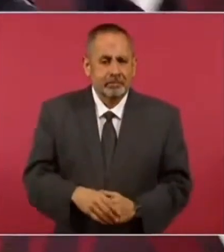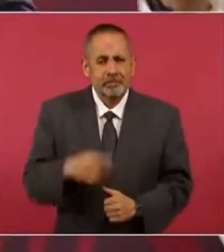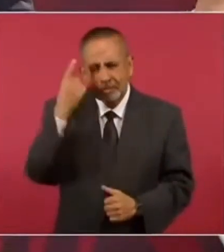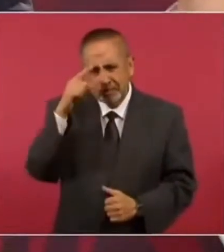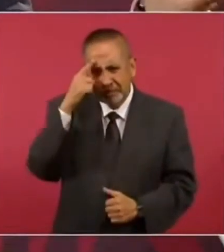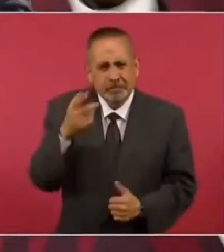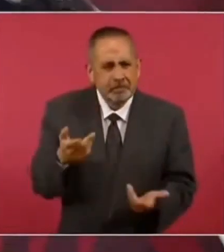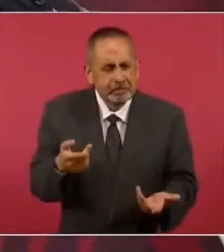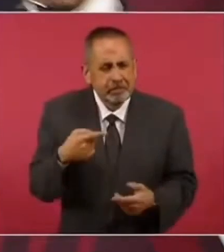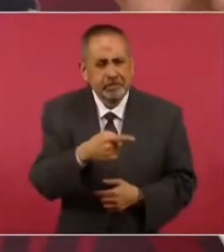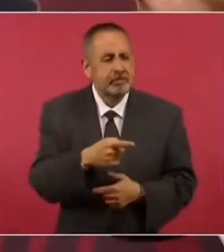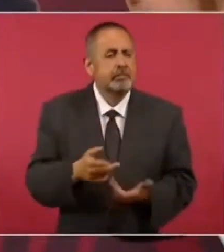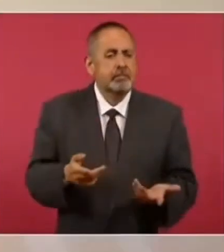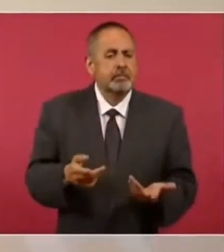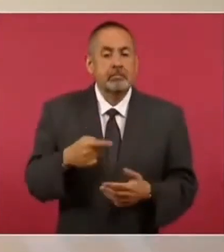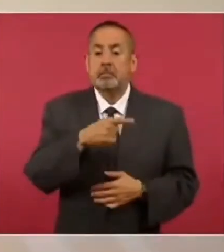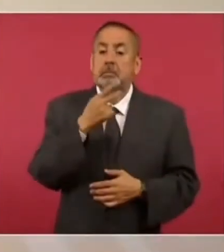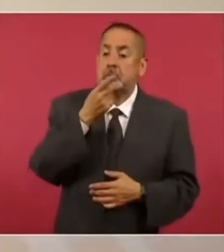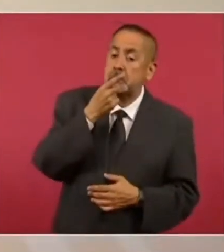para explotar